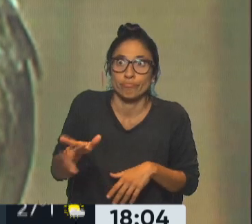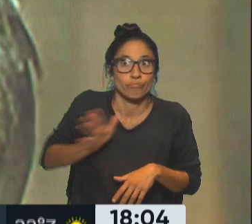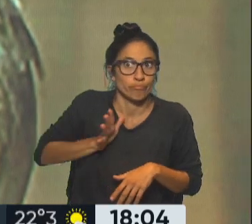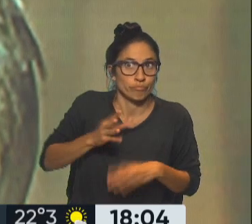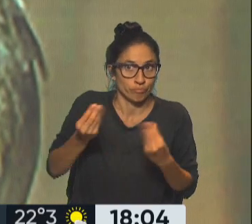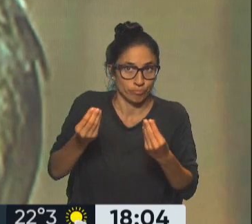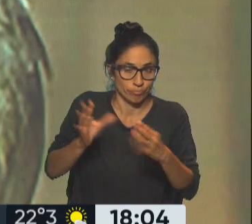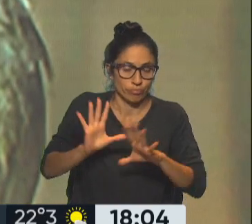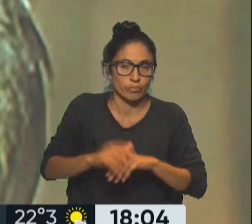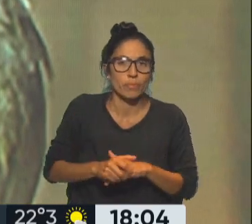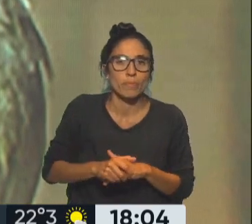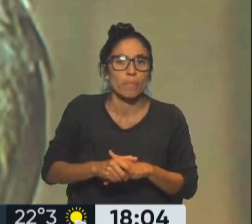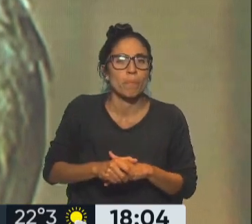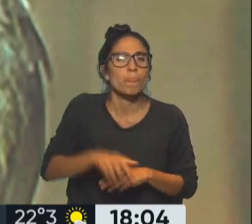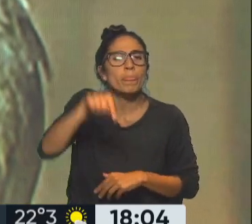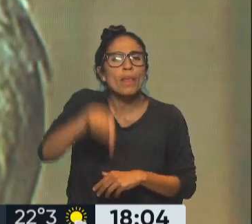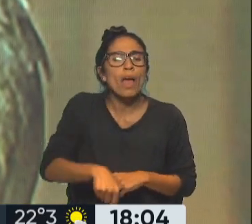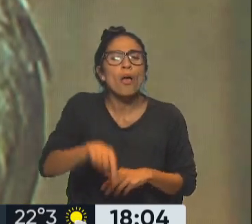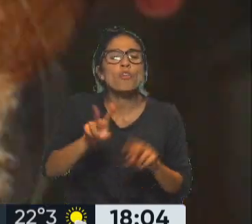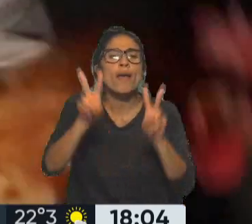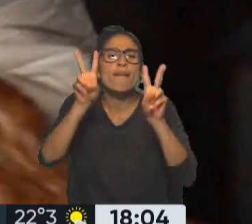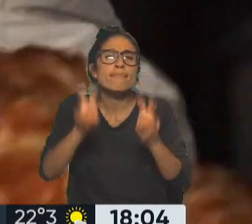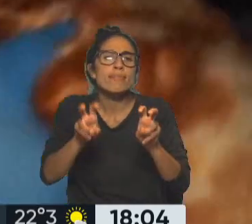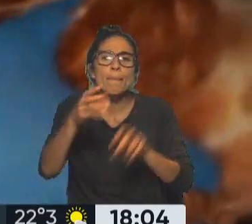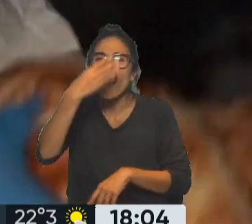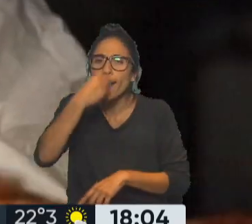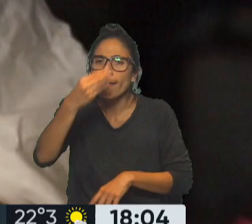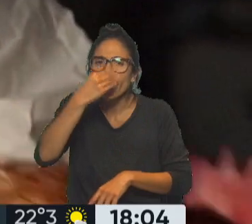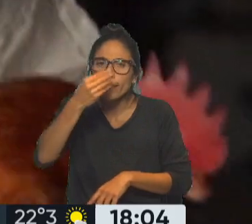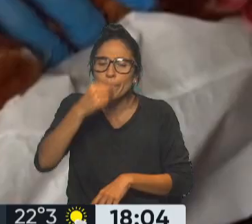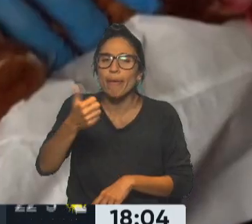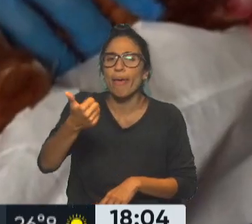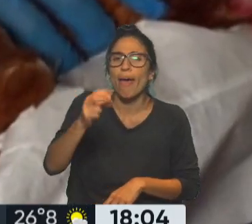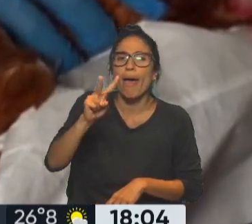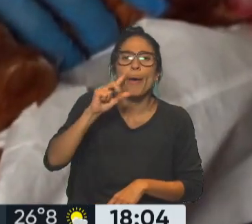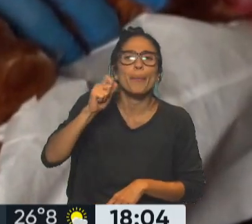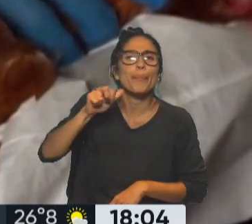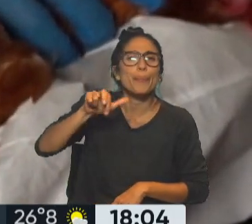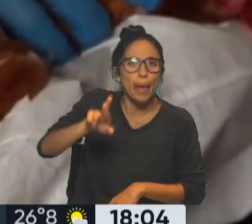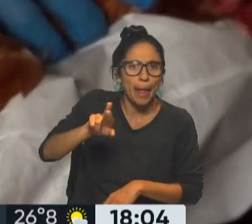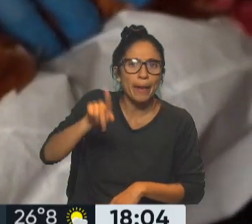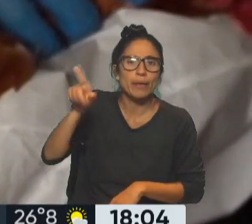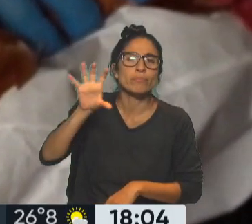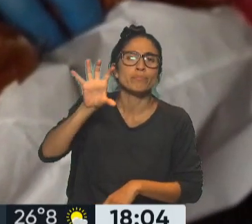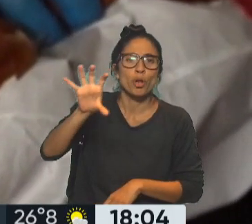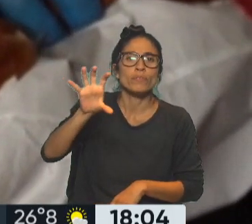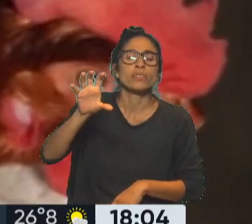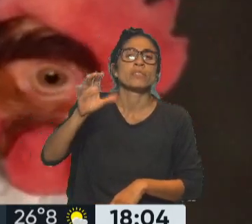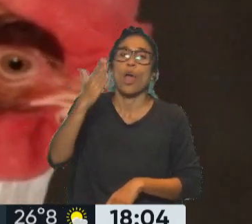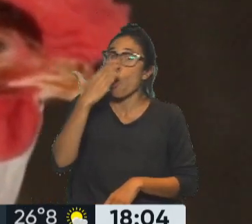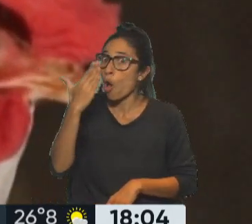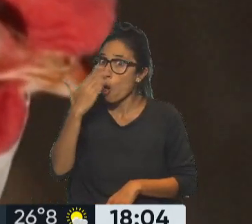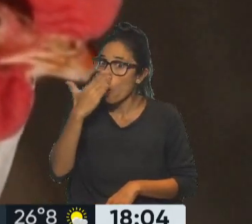Es el turno de hablar de gripe aviar. En Córdoba se han encendido las alarmas porque en dos